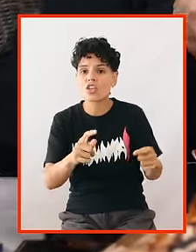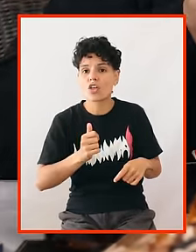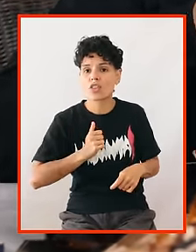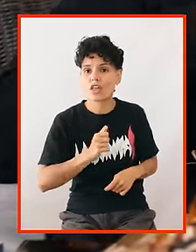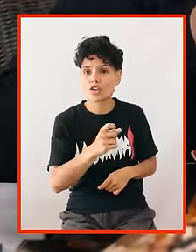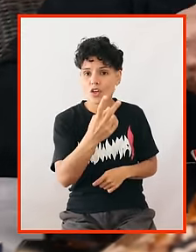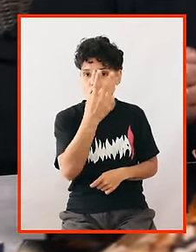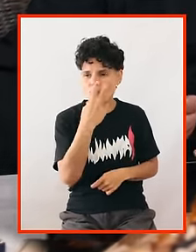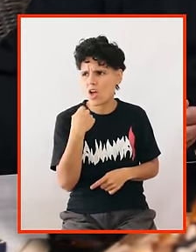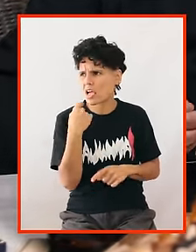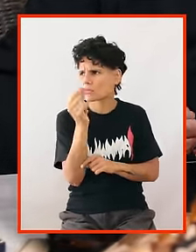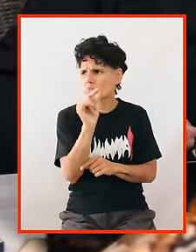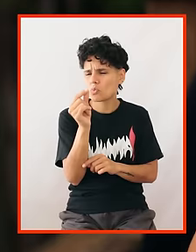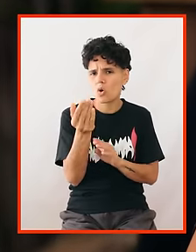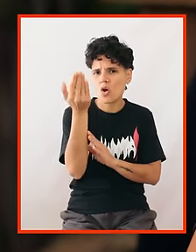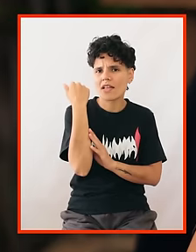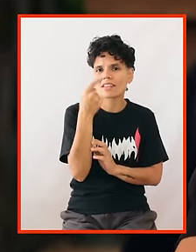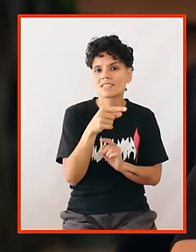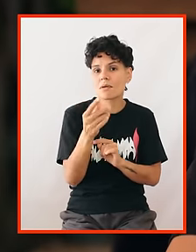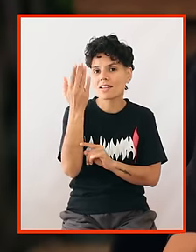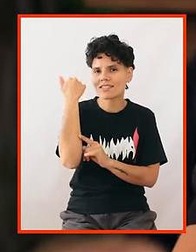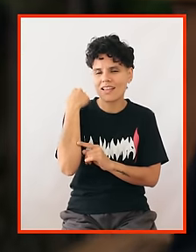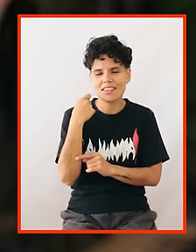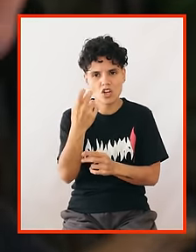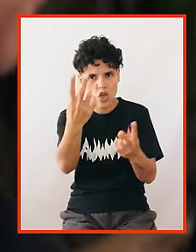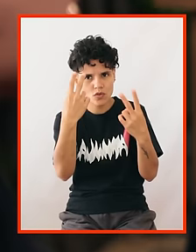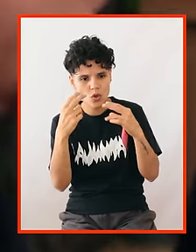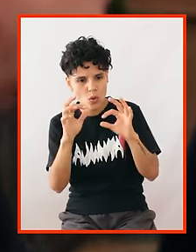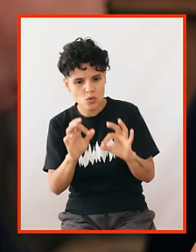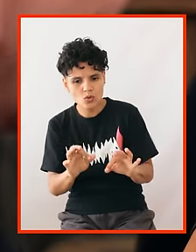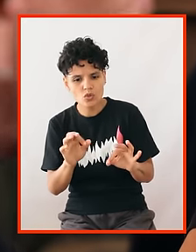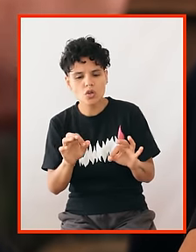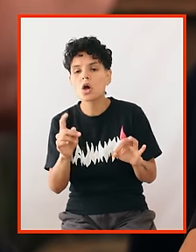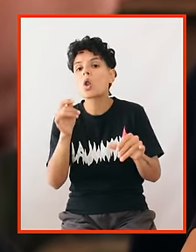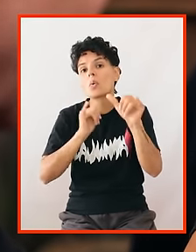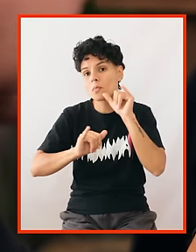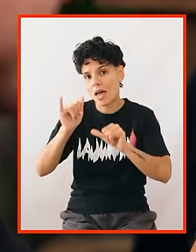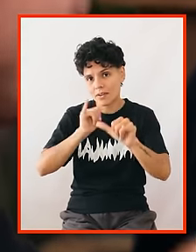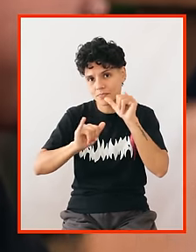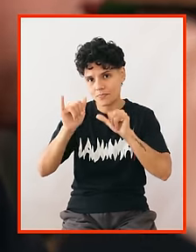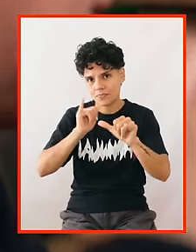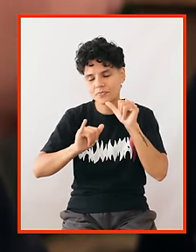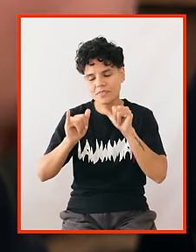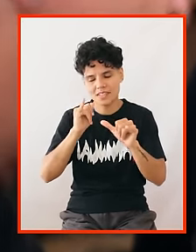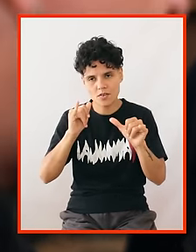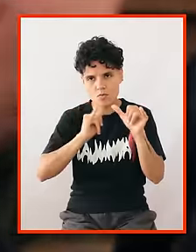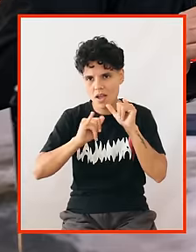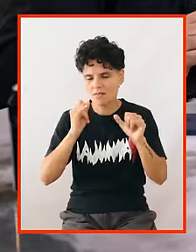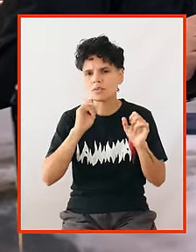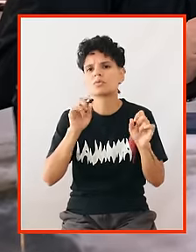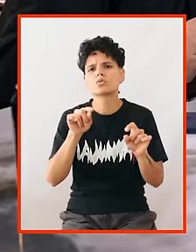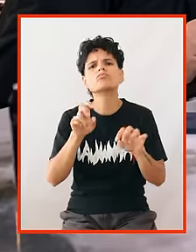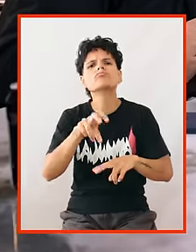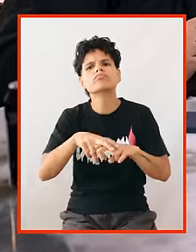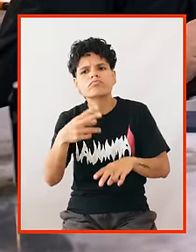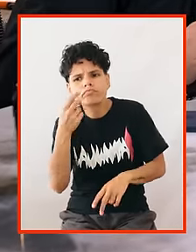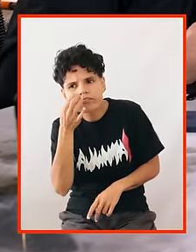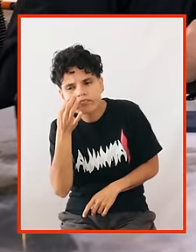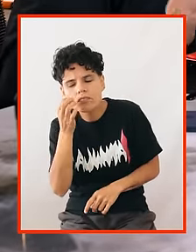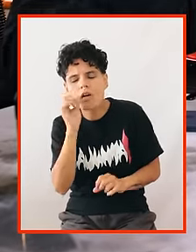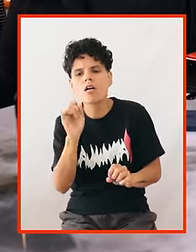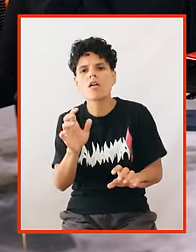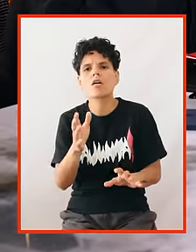como un par de semanas antes en vivo, justamente en el Tom. En Tom Pop. ¿Viste importante Tom Pop? Sí, claro.